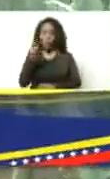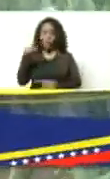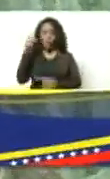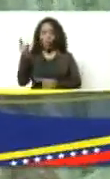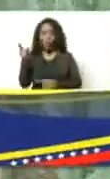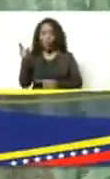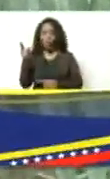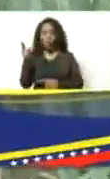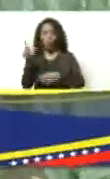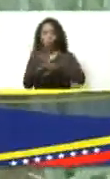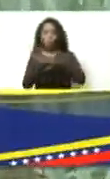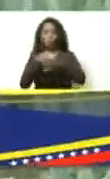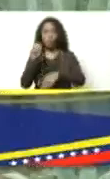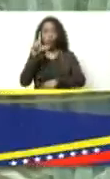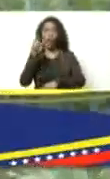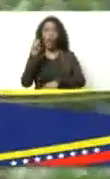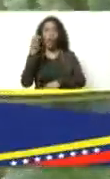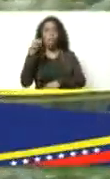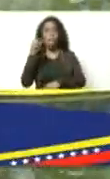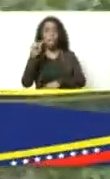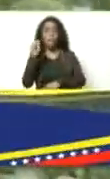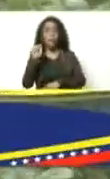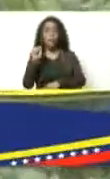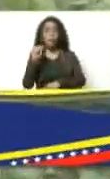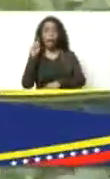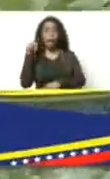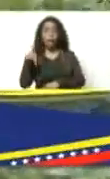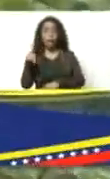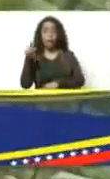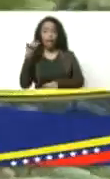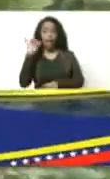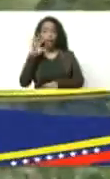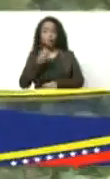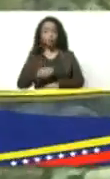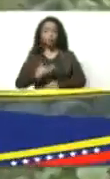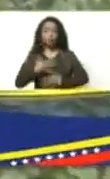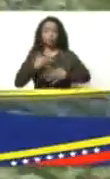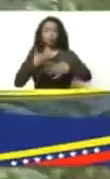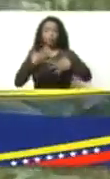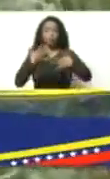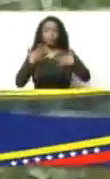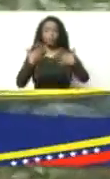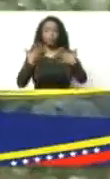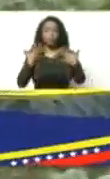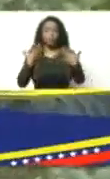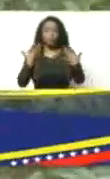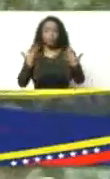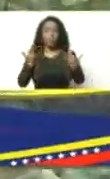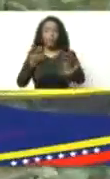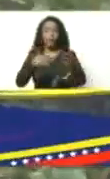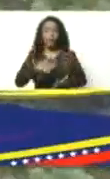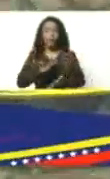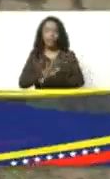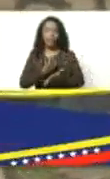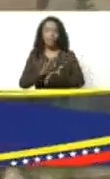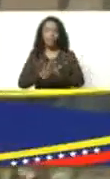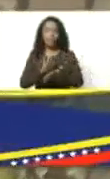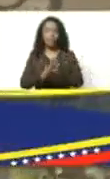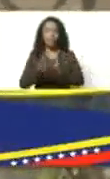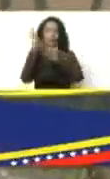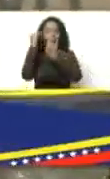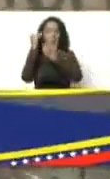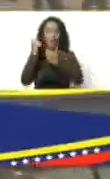Lamas. Señor presidente, aquí lo que se respira es un ambiente de ánimo, de